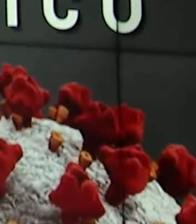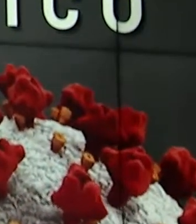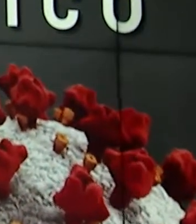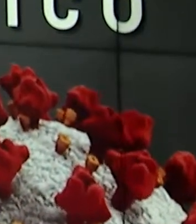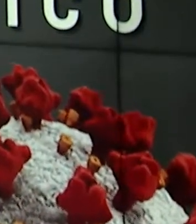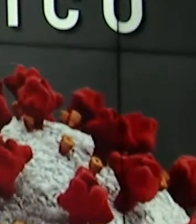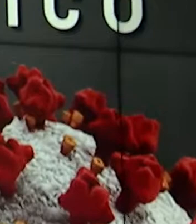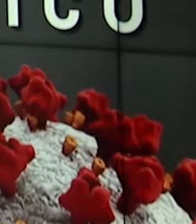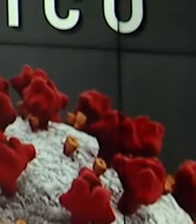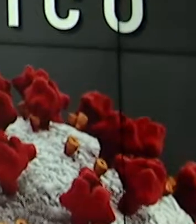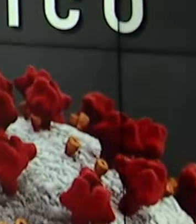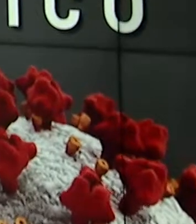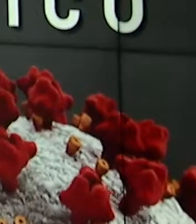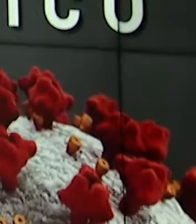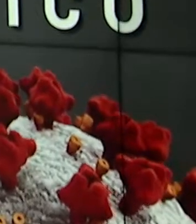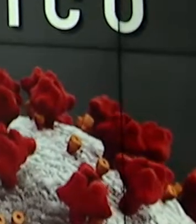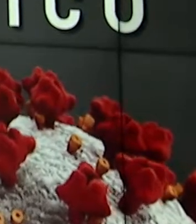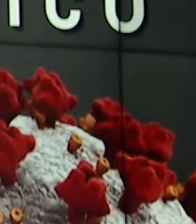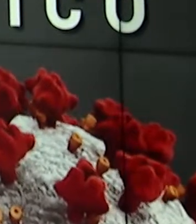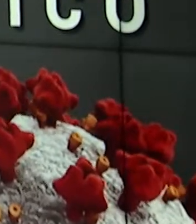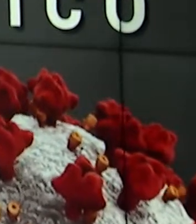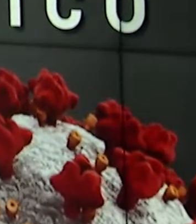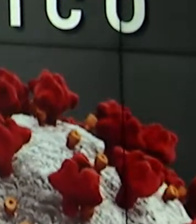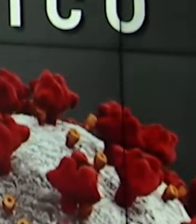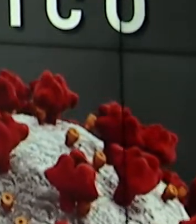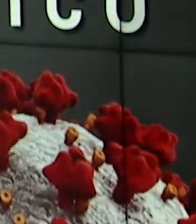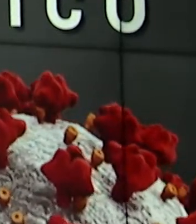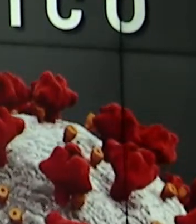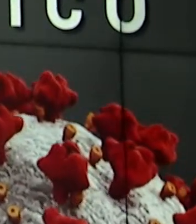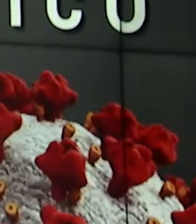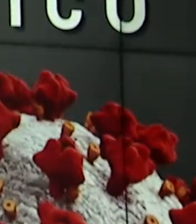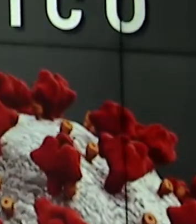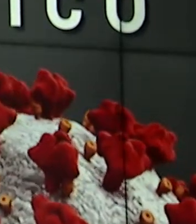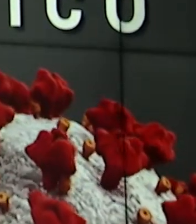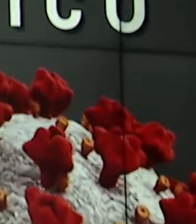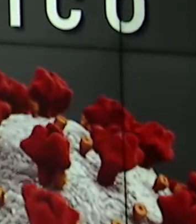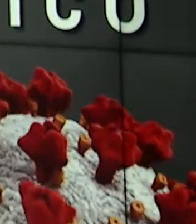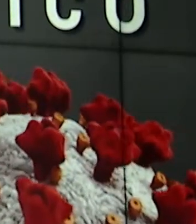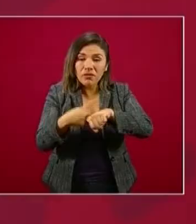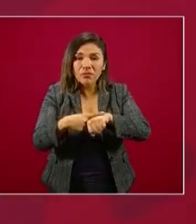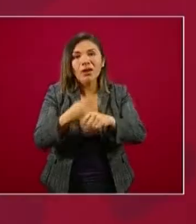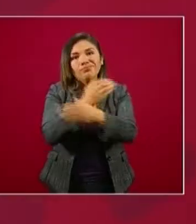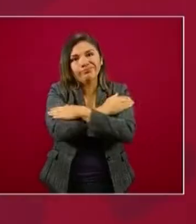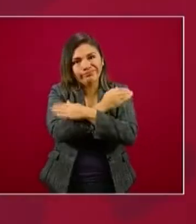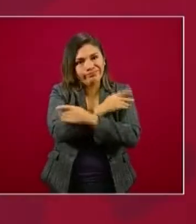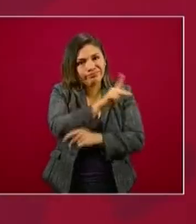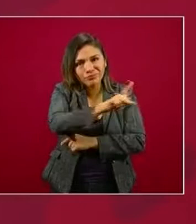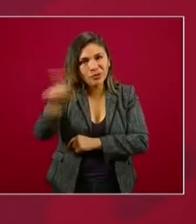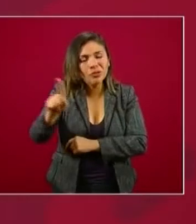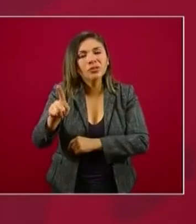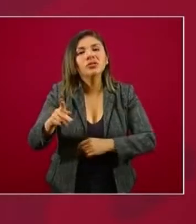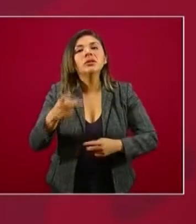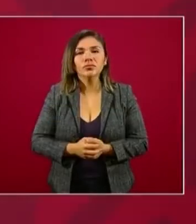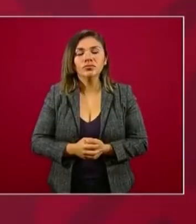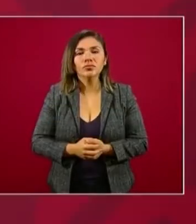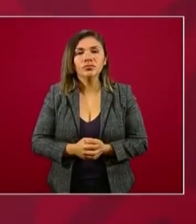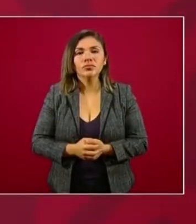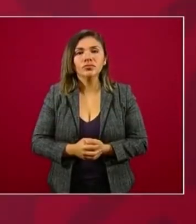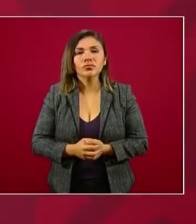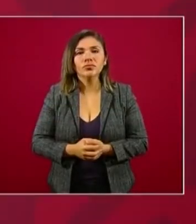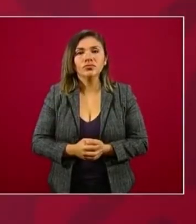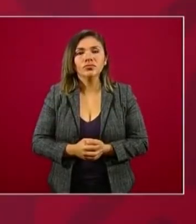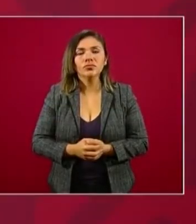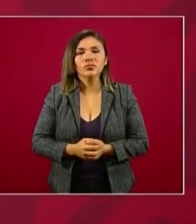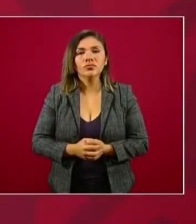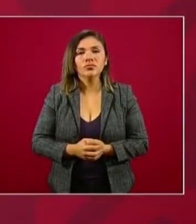punto máximo hoy el presidente andrés manuel lópez obrador dijo que llevamos de salida y decirles que de